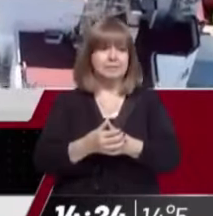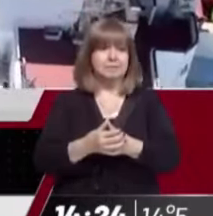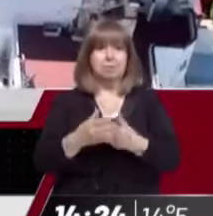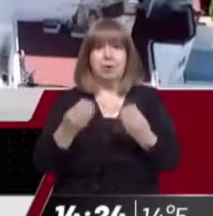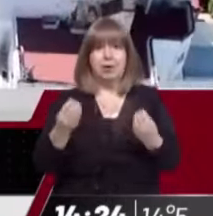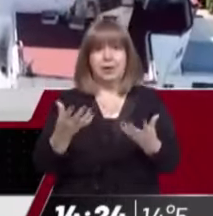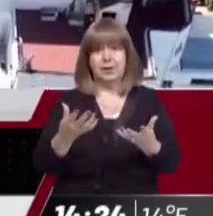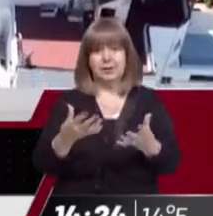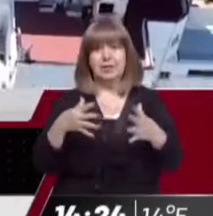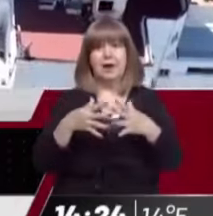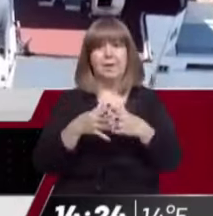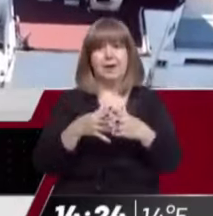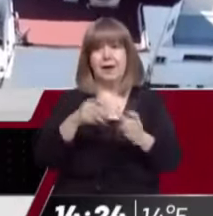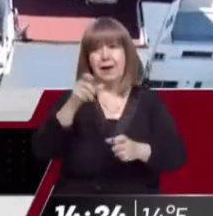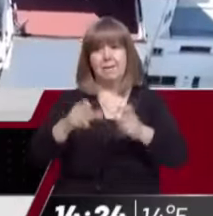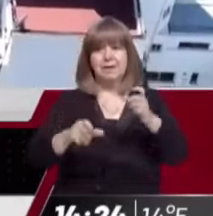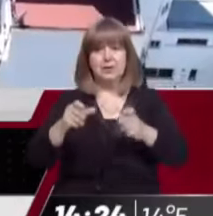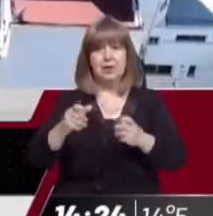difícil?